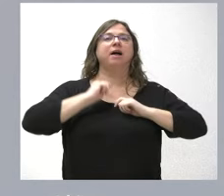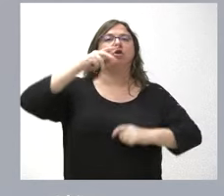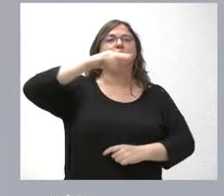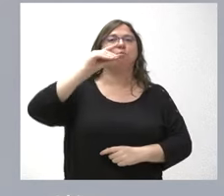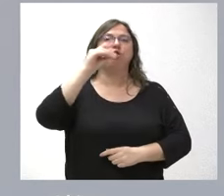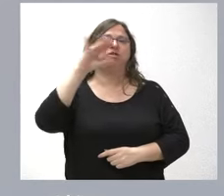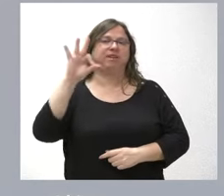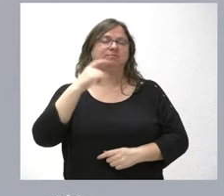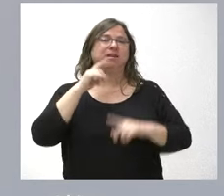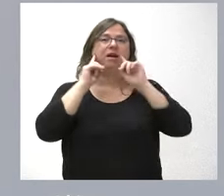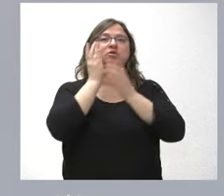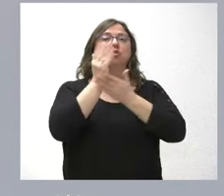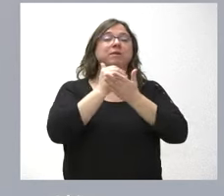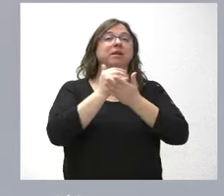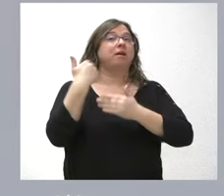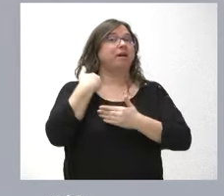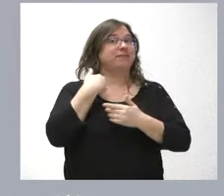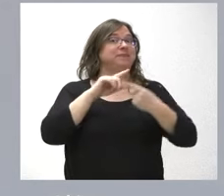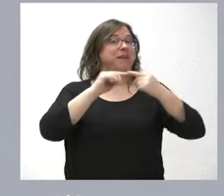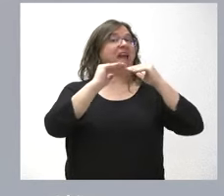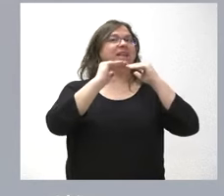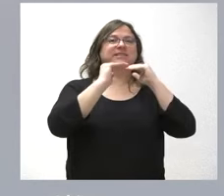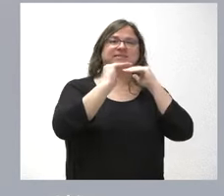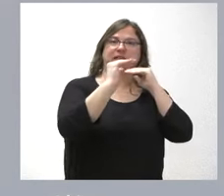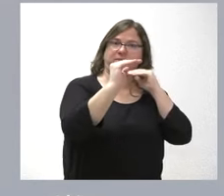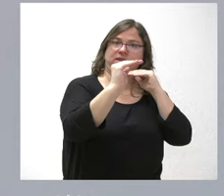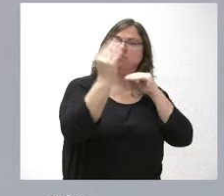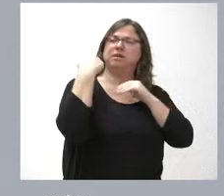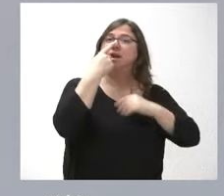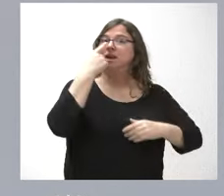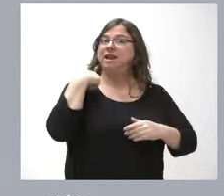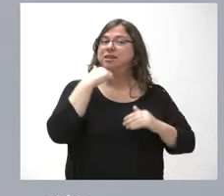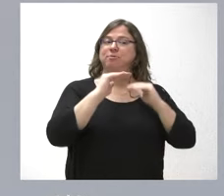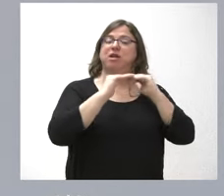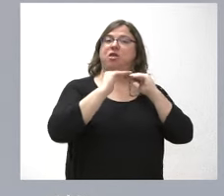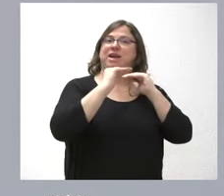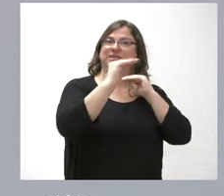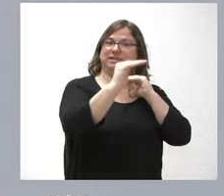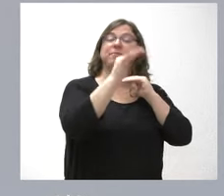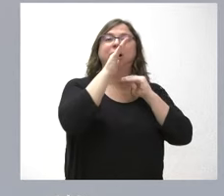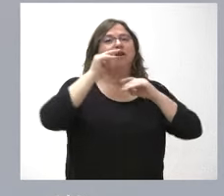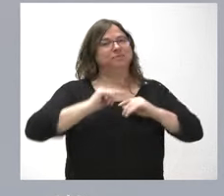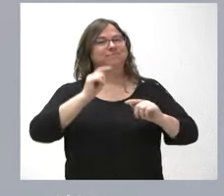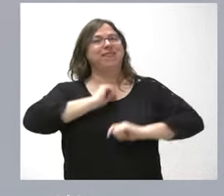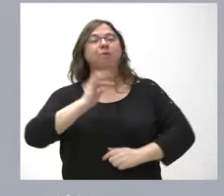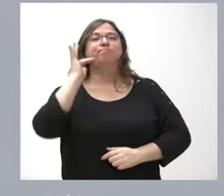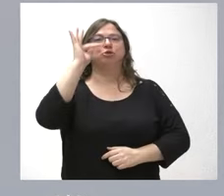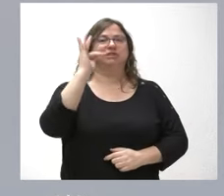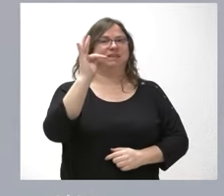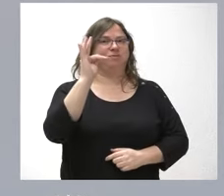de Castilla y León, que pasa de perspectiva estable que teníamos el año pasado a perspectiva positiva en este